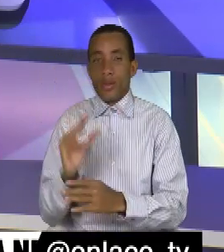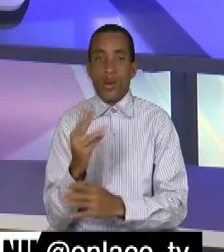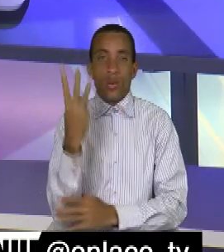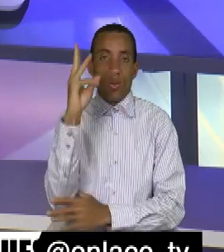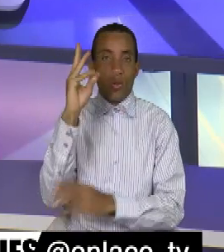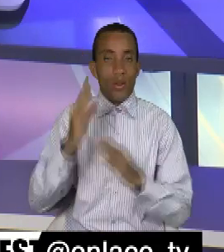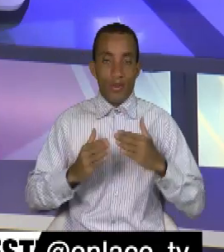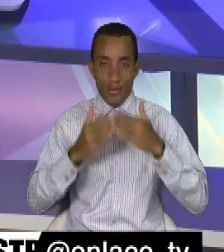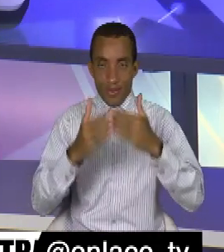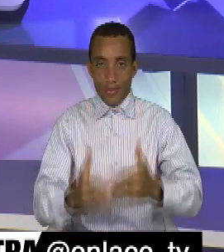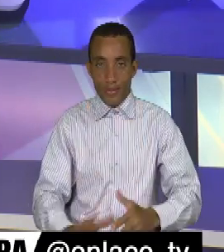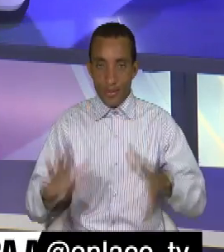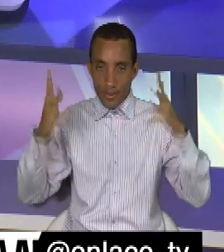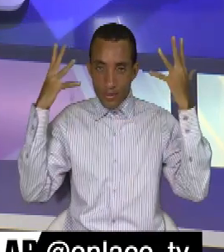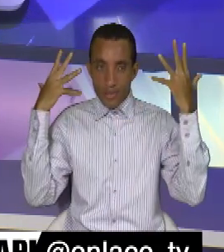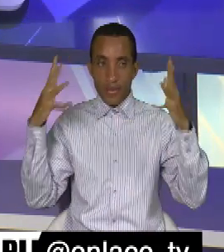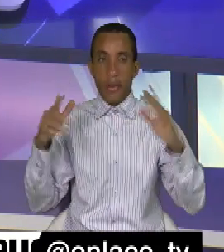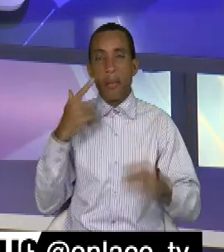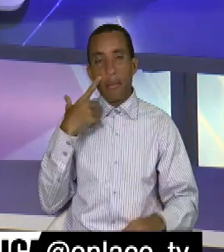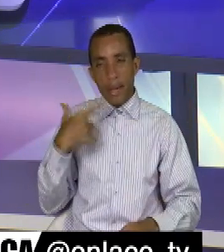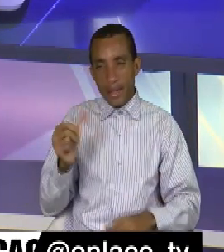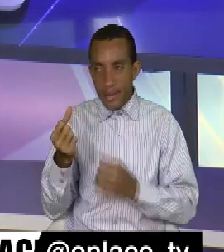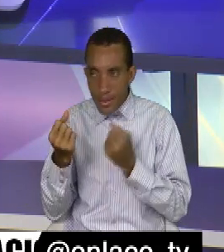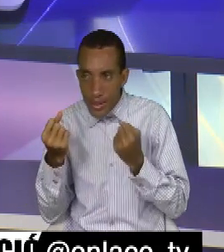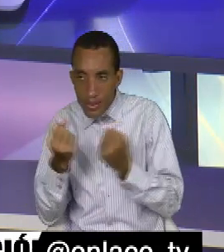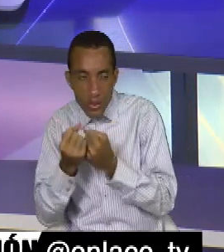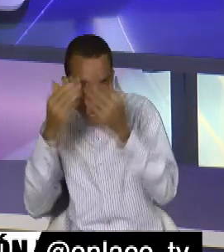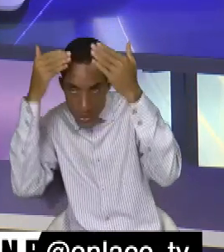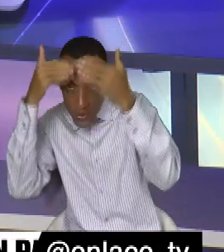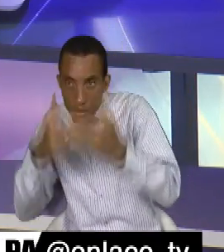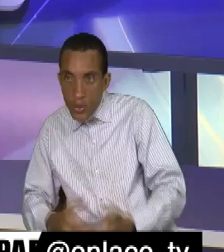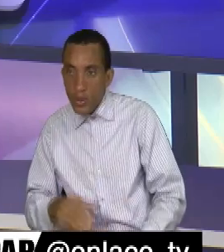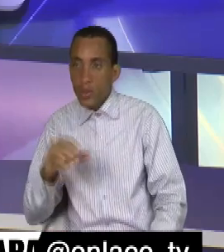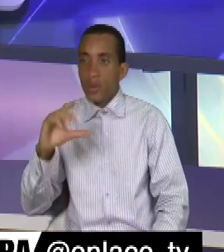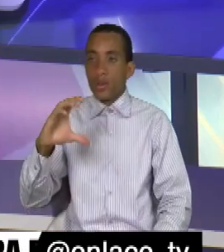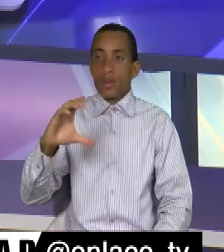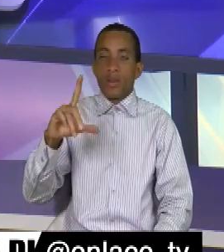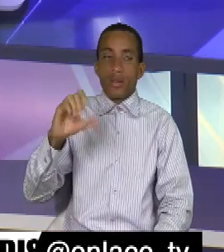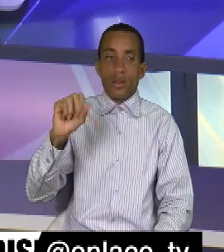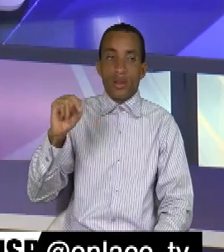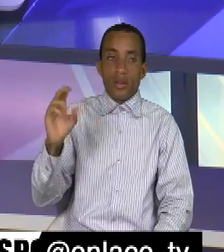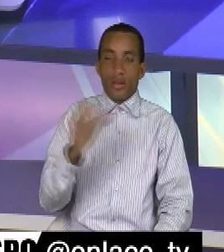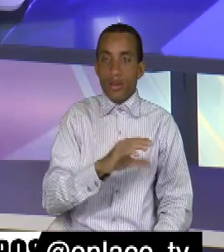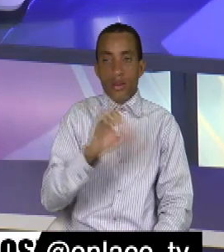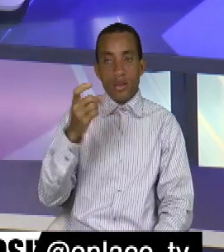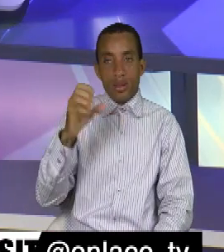parecer, serían colaboradores del Clan del Golfo, según lo que informan las autoridades.